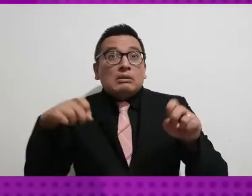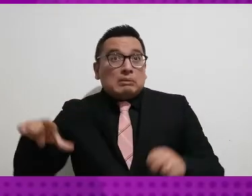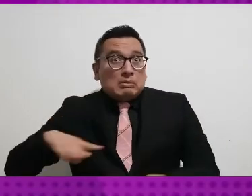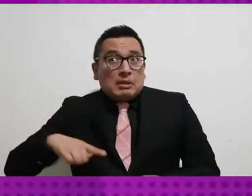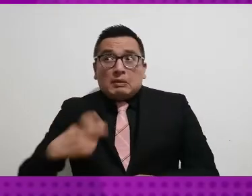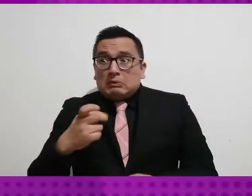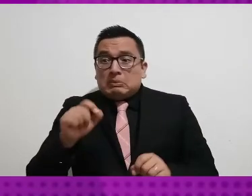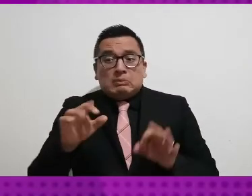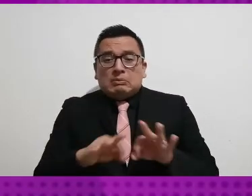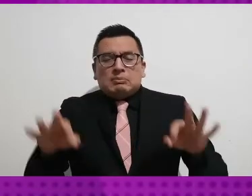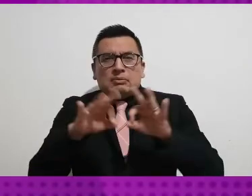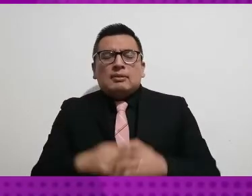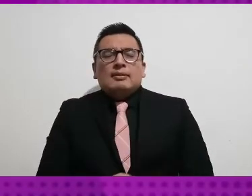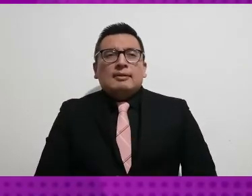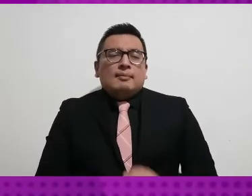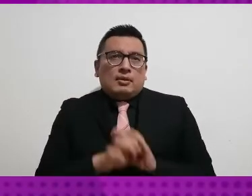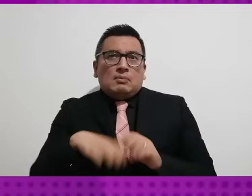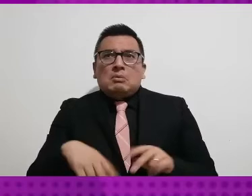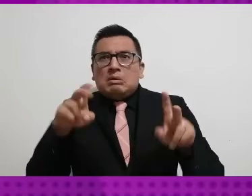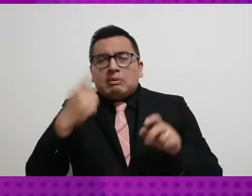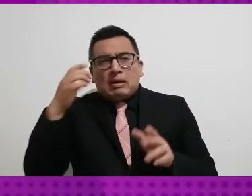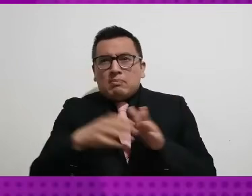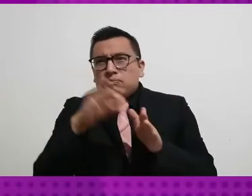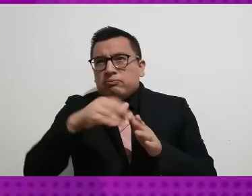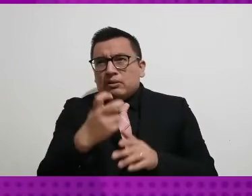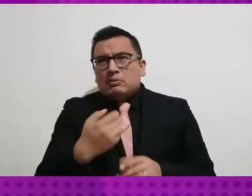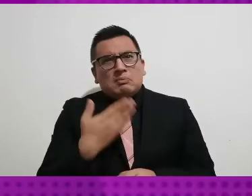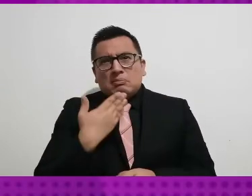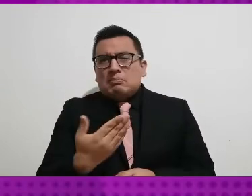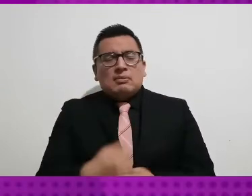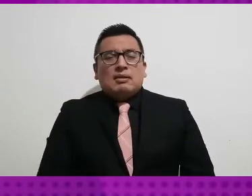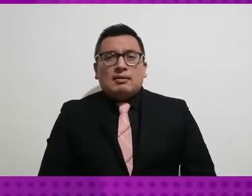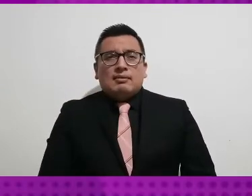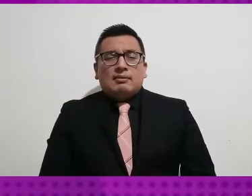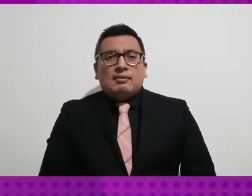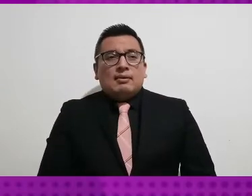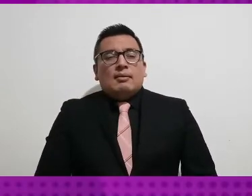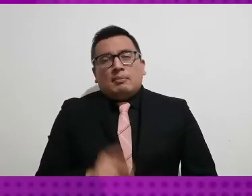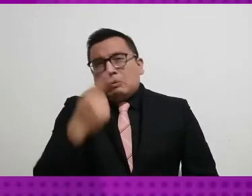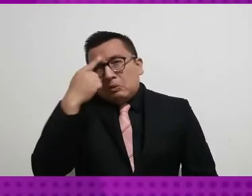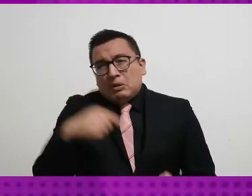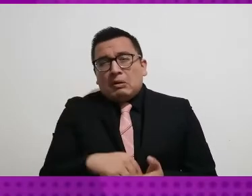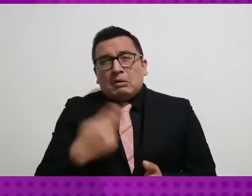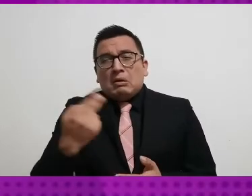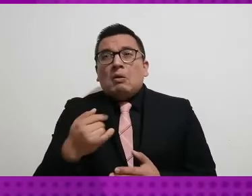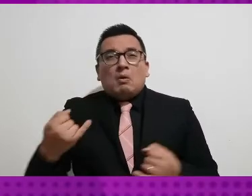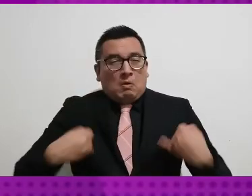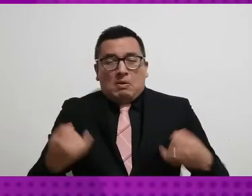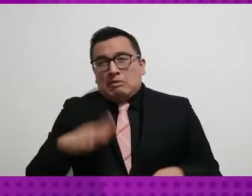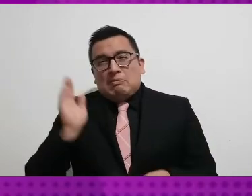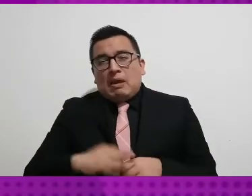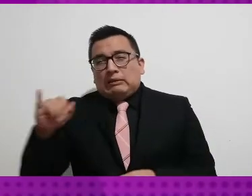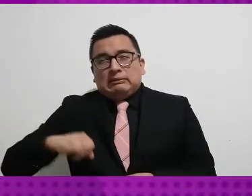electorales. Creo que esto también es una parte que no debemos dejar de lado. Pero sí, en efecto, yo creo que pudiera haber mayor participación de